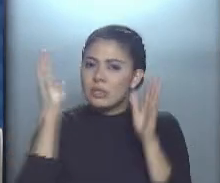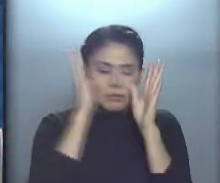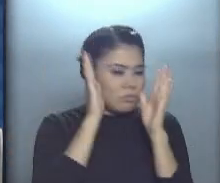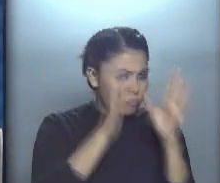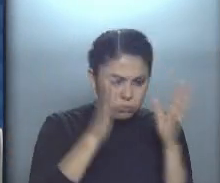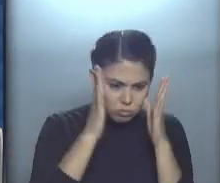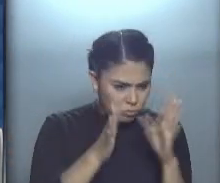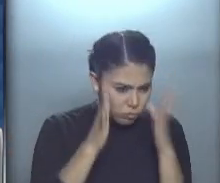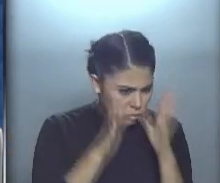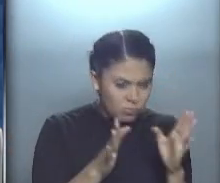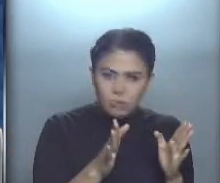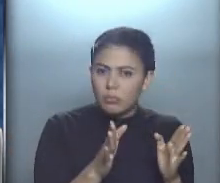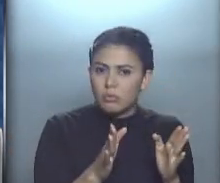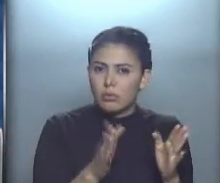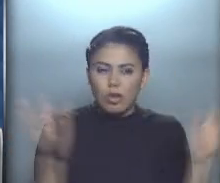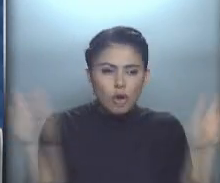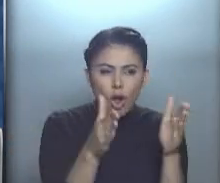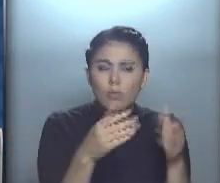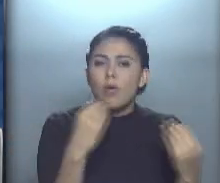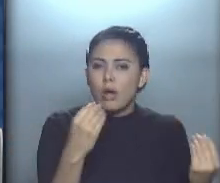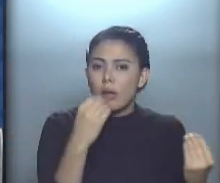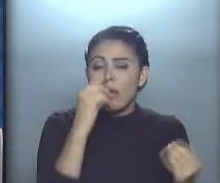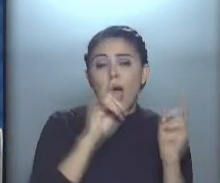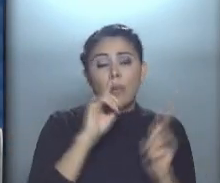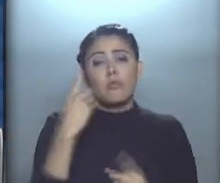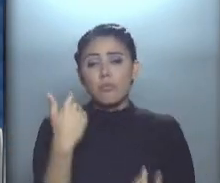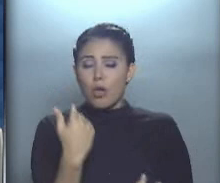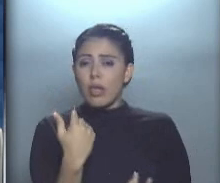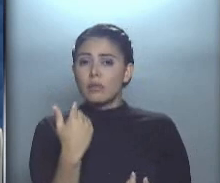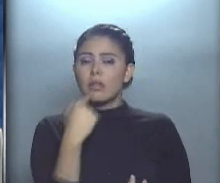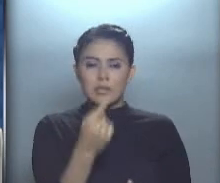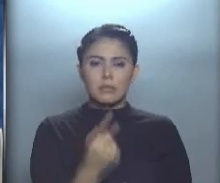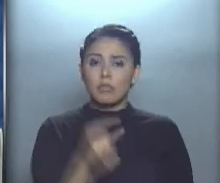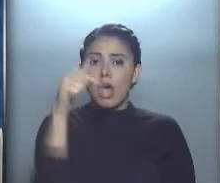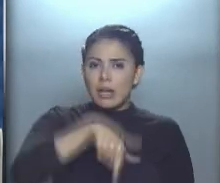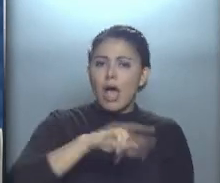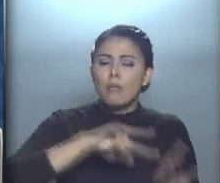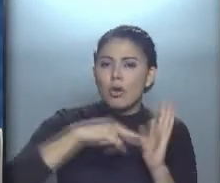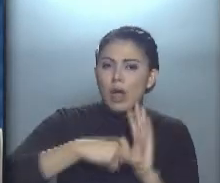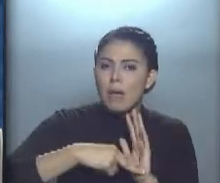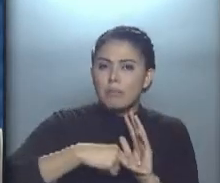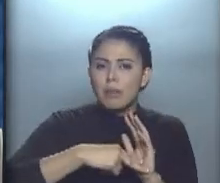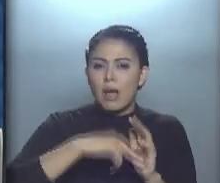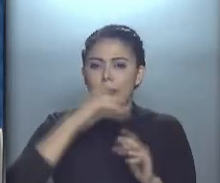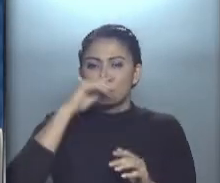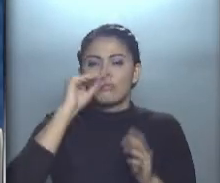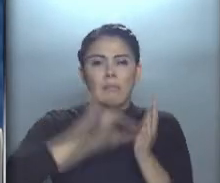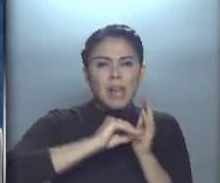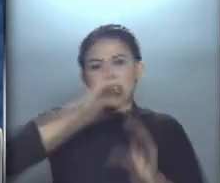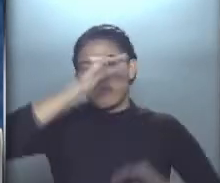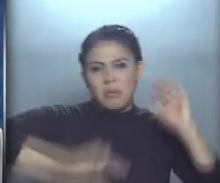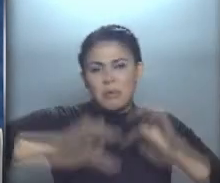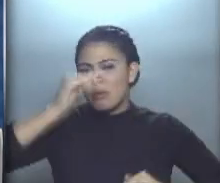visión absolutamente reducida, porque muchos pueden decir que acá hay un problema de distorsión de precios relativos